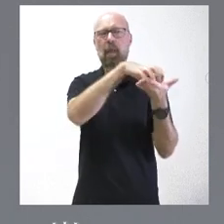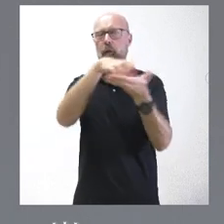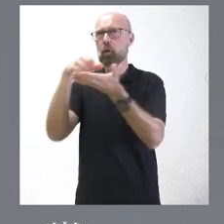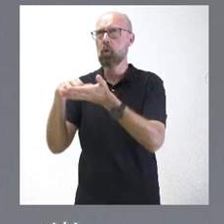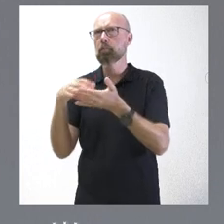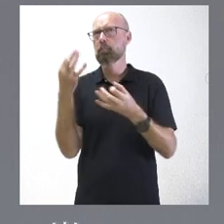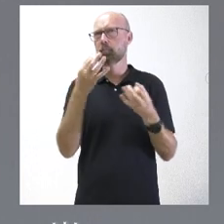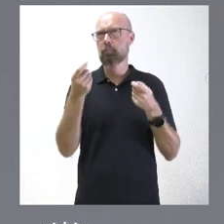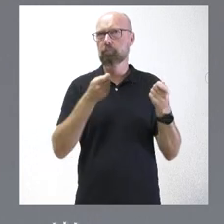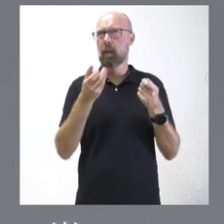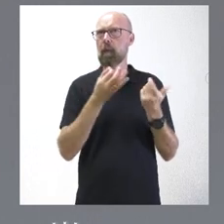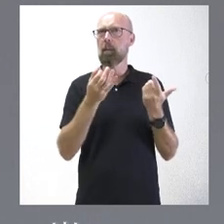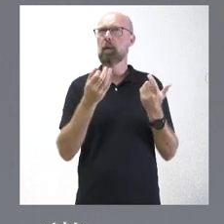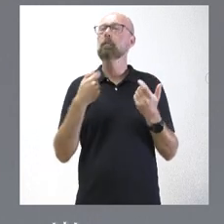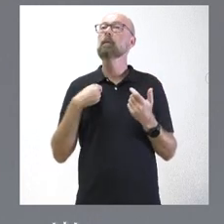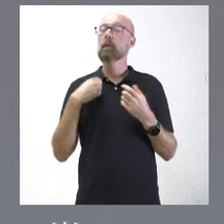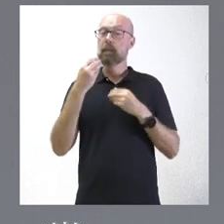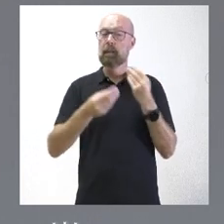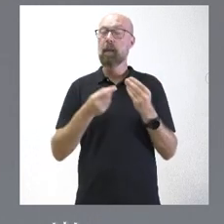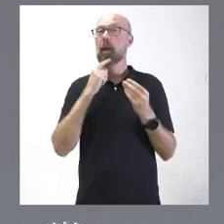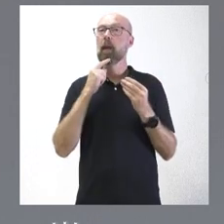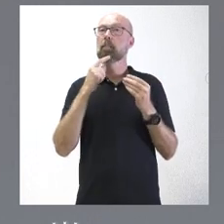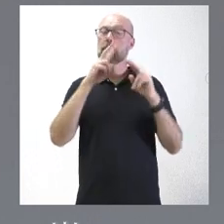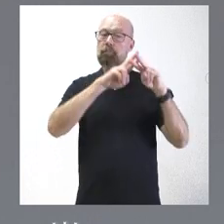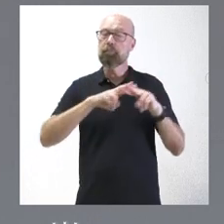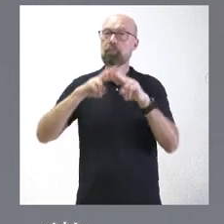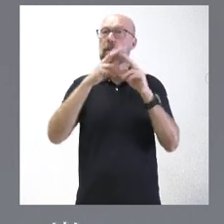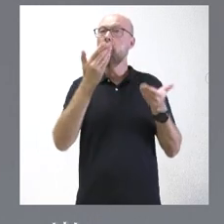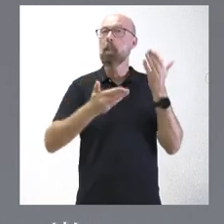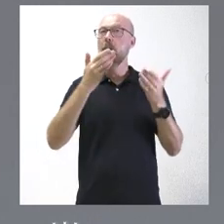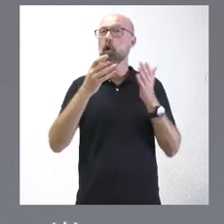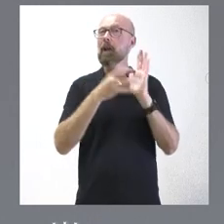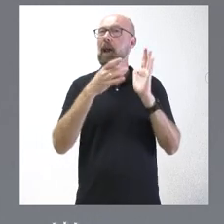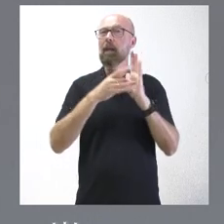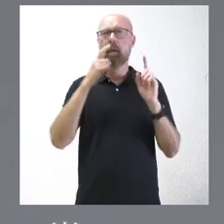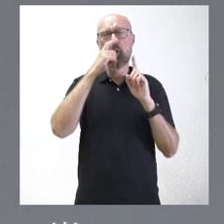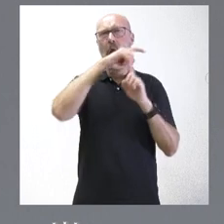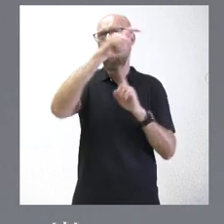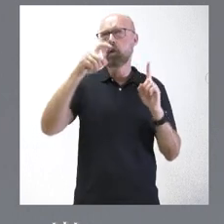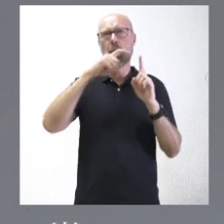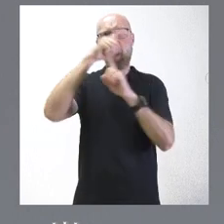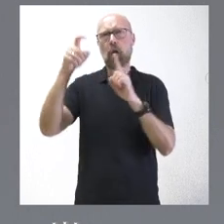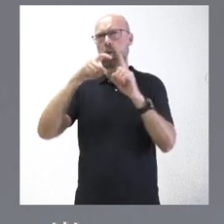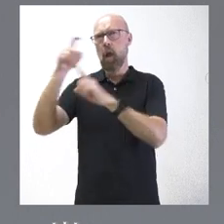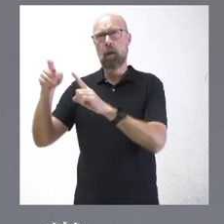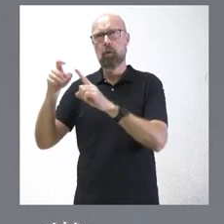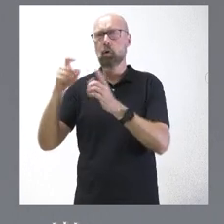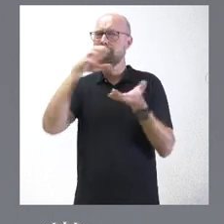realizará una evaluación de calidad una vez al año de los centros residenciales y se